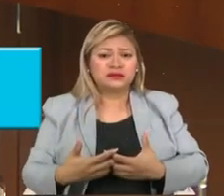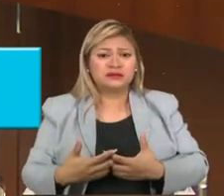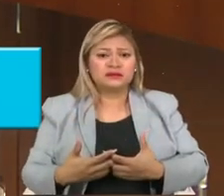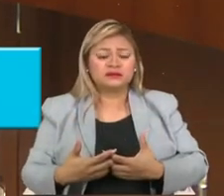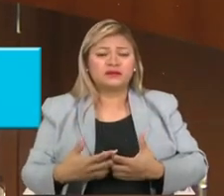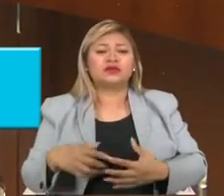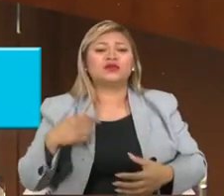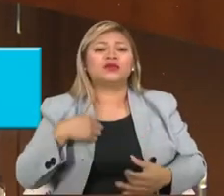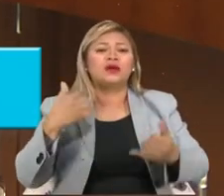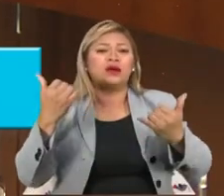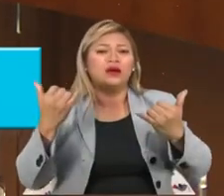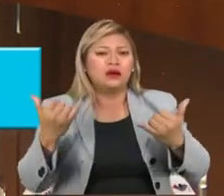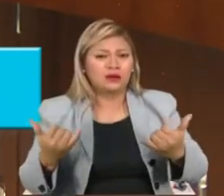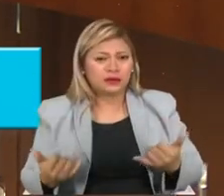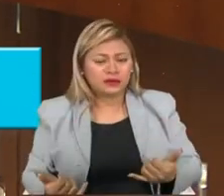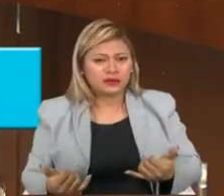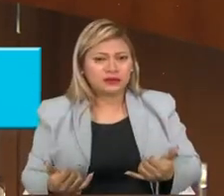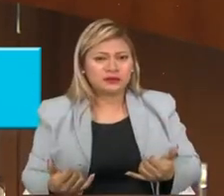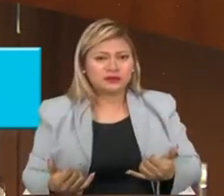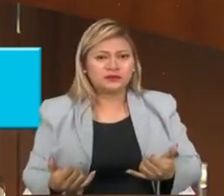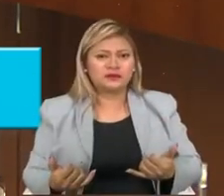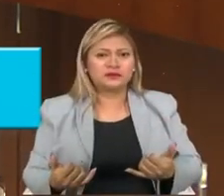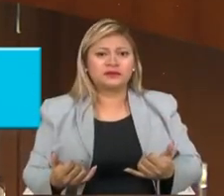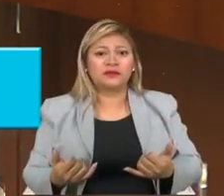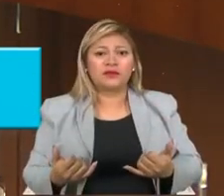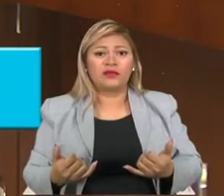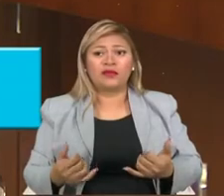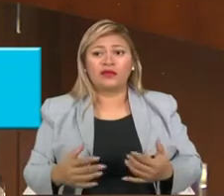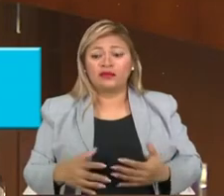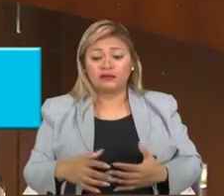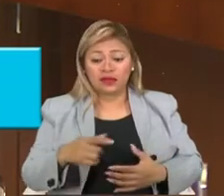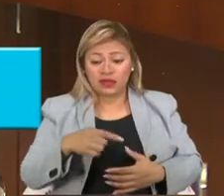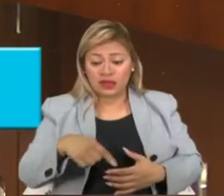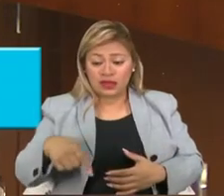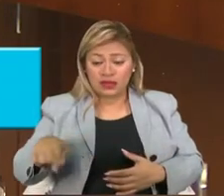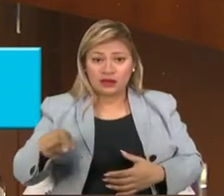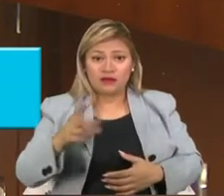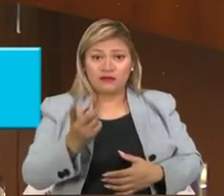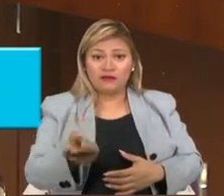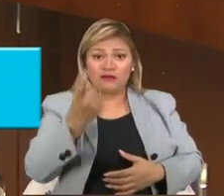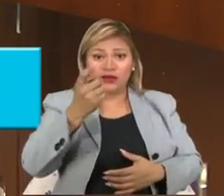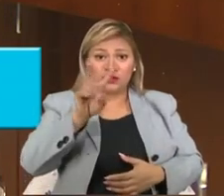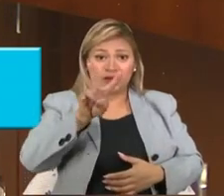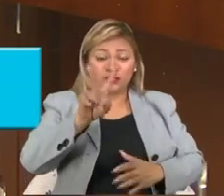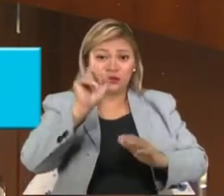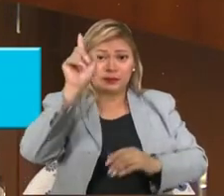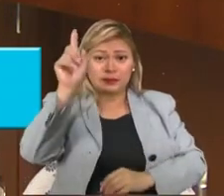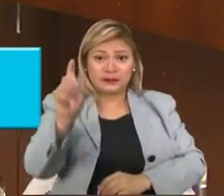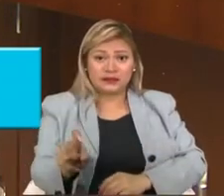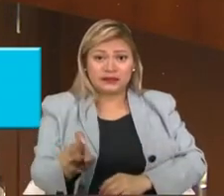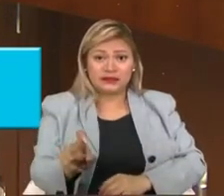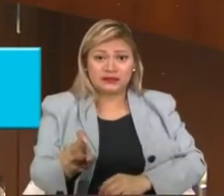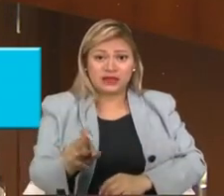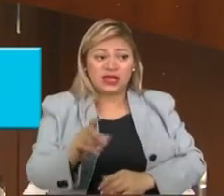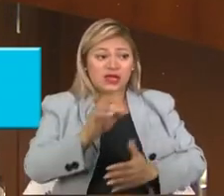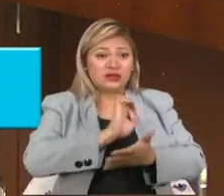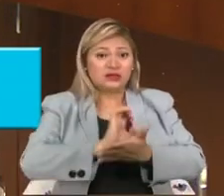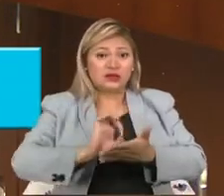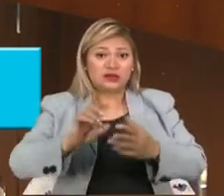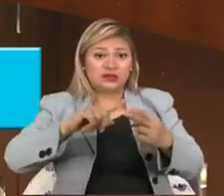Estamos a menos de 2 meses del inicio de clases y la comunidad educativa de